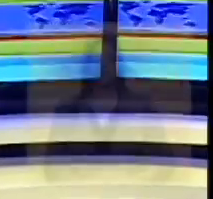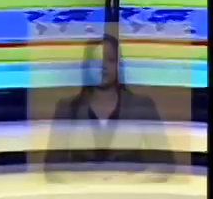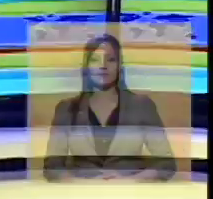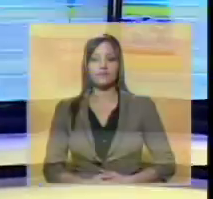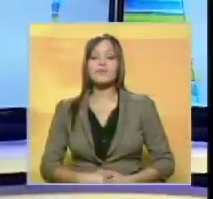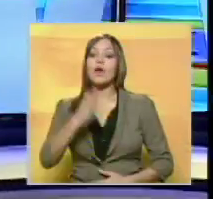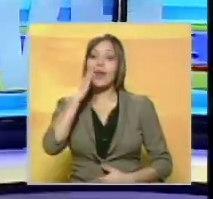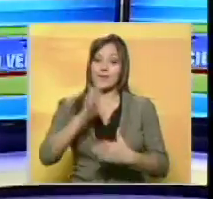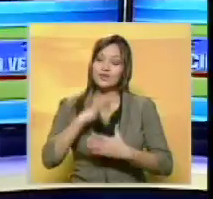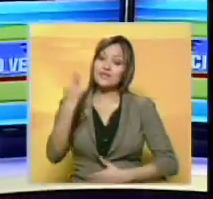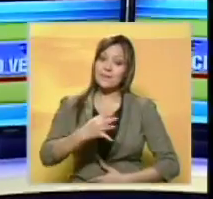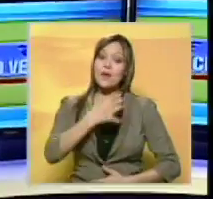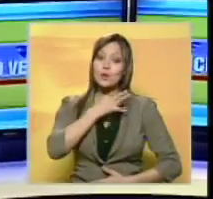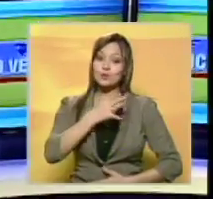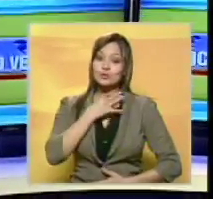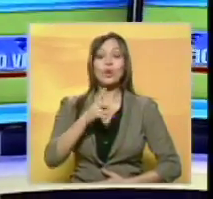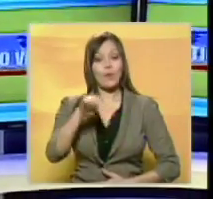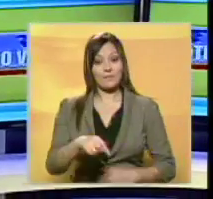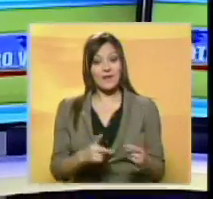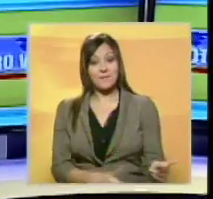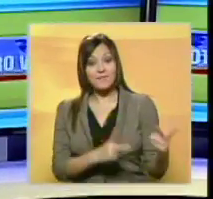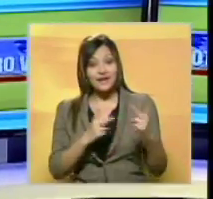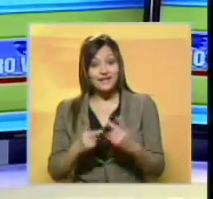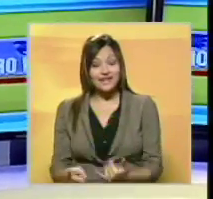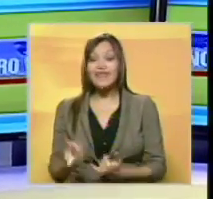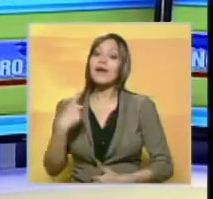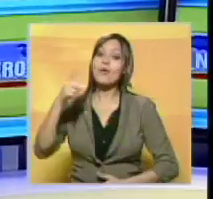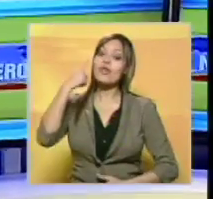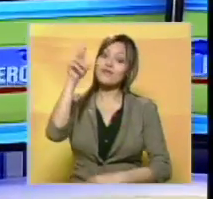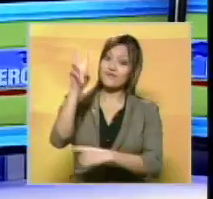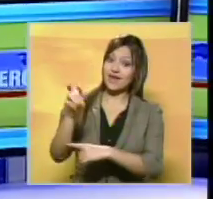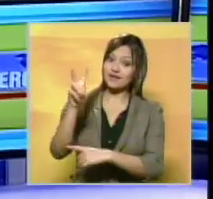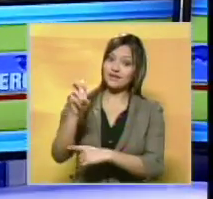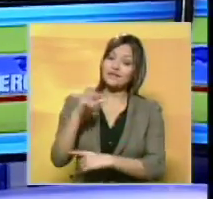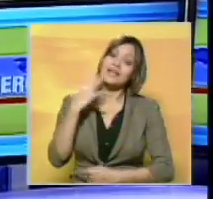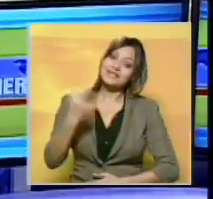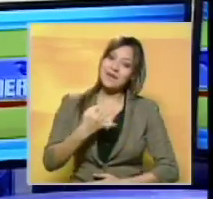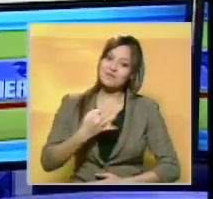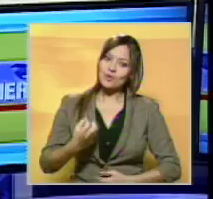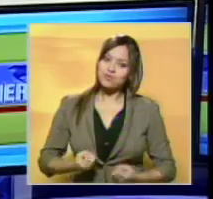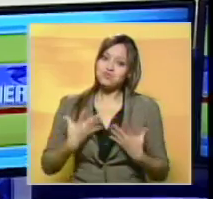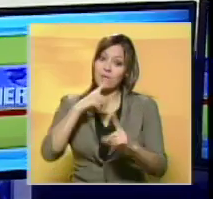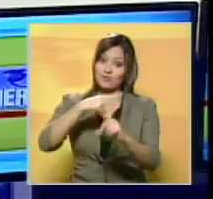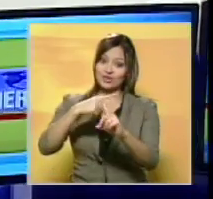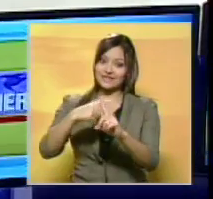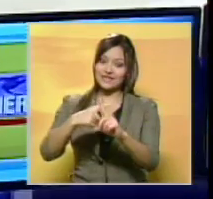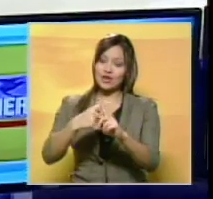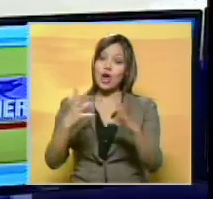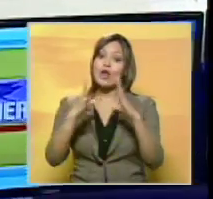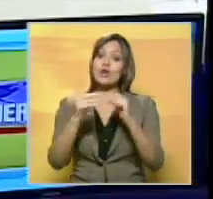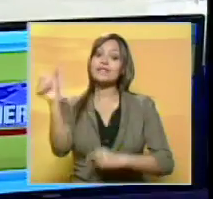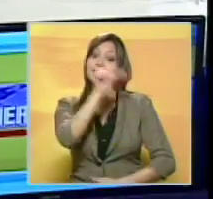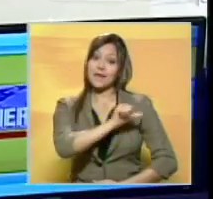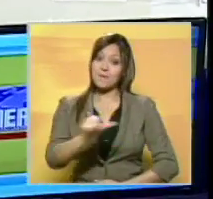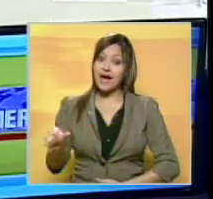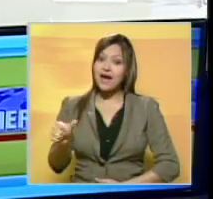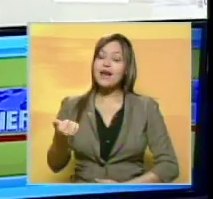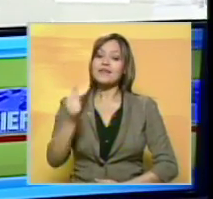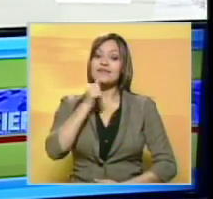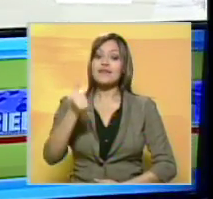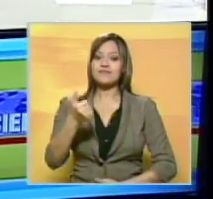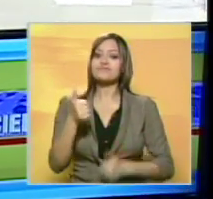¿Qué tal, amigos? Como siempre es un gusto darles la bienvenida. Además, un día viernes, ¿no? Que siempre es estimulante. Además que sí, toda esta semana nos trae